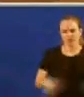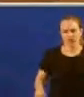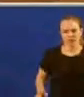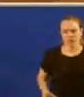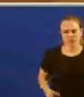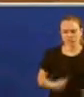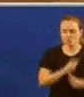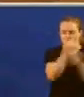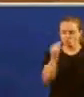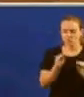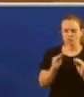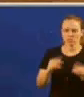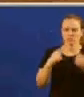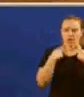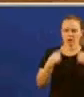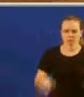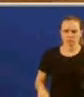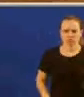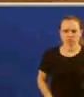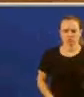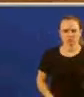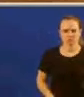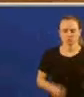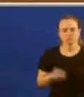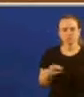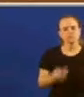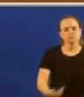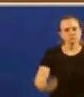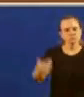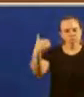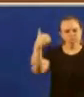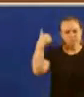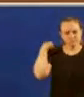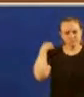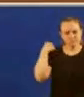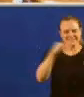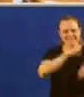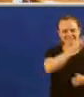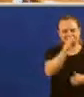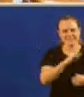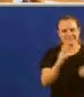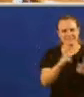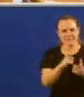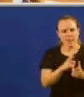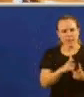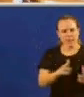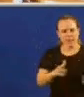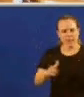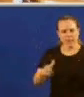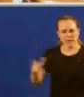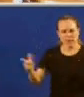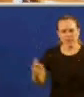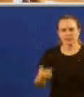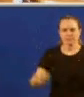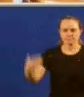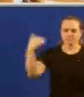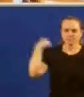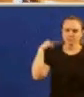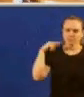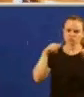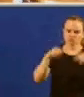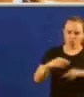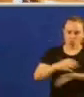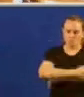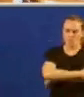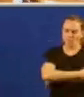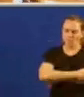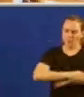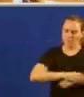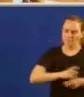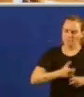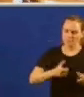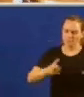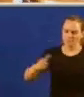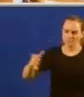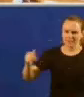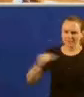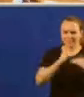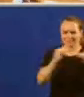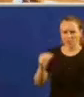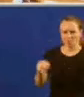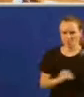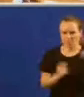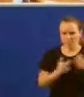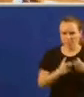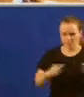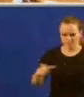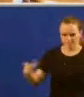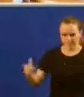Vostede ten a responsabilidade de ter feito a crise máis longa e intensa, medrou a pobreza e a desigualdade, multiplicou